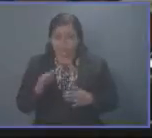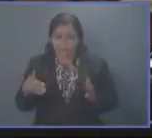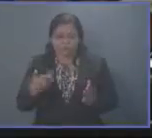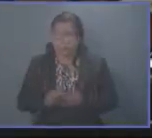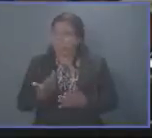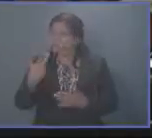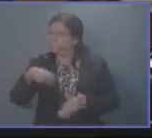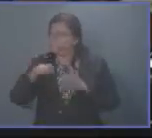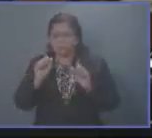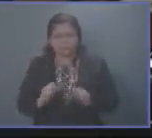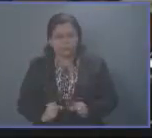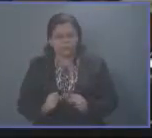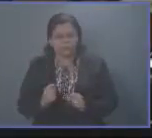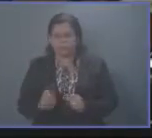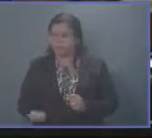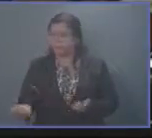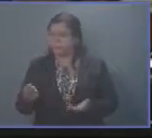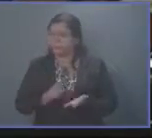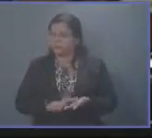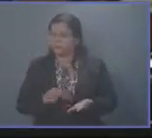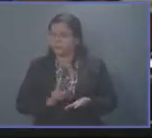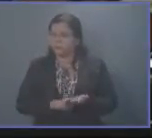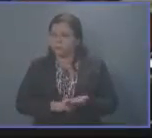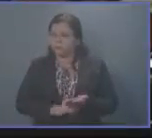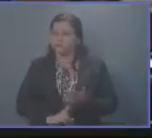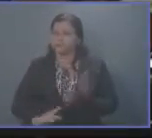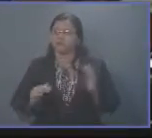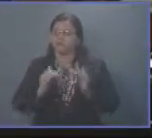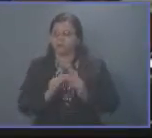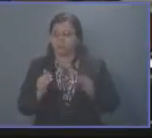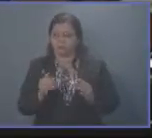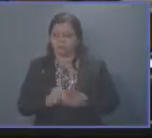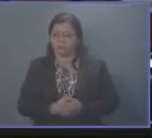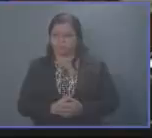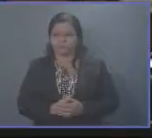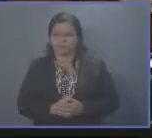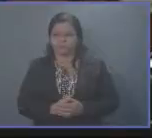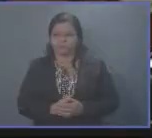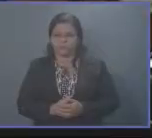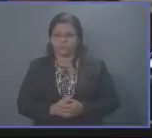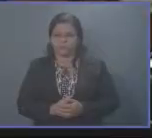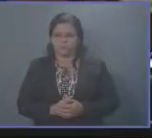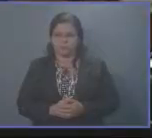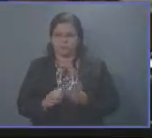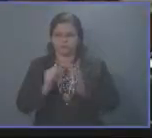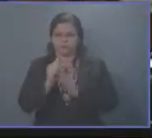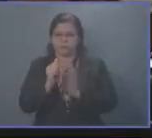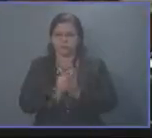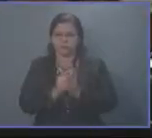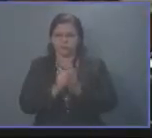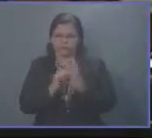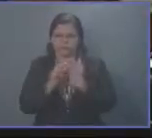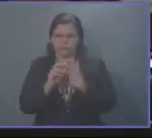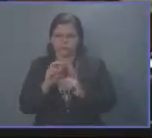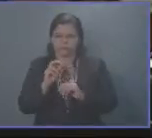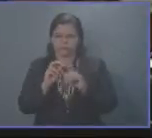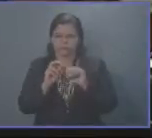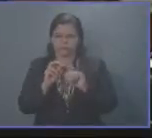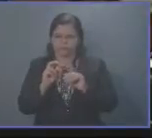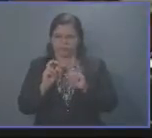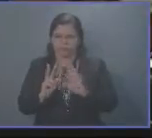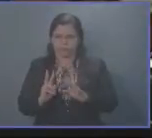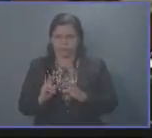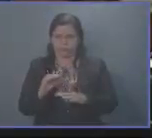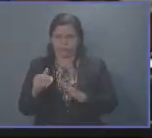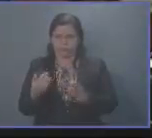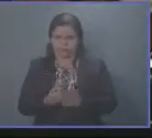no podrá capitalizarse o cargarse como si fuera una compra. Artículo 7. Adiciónese un